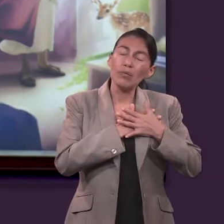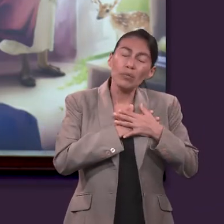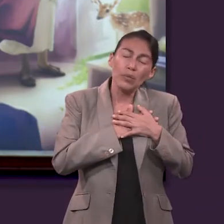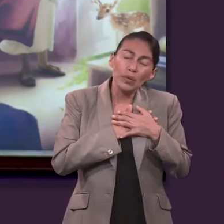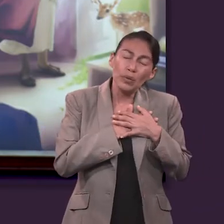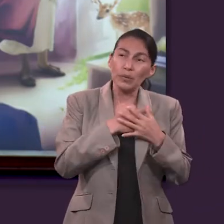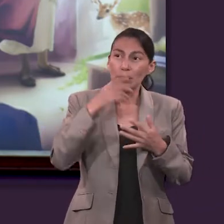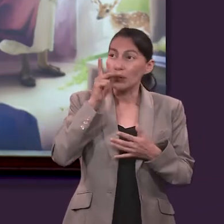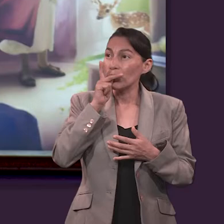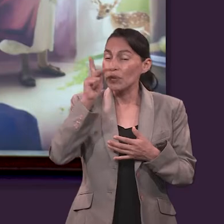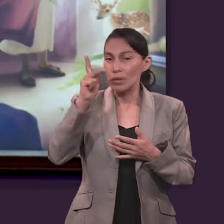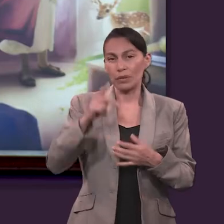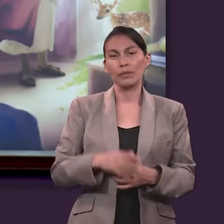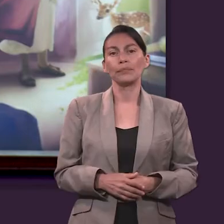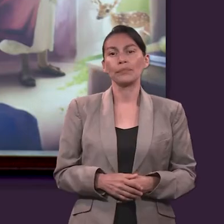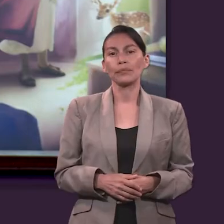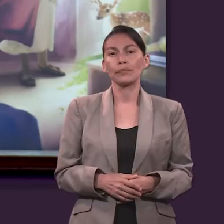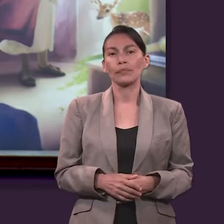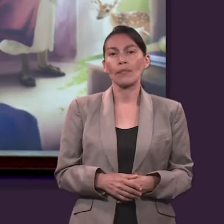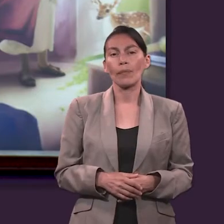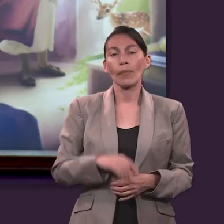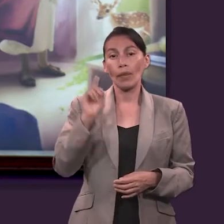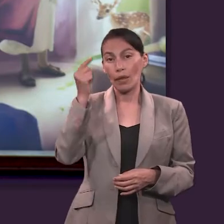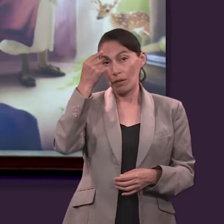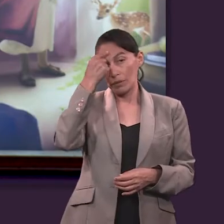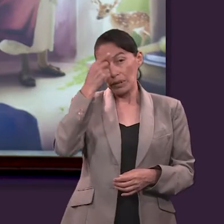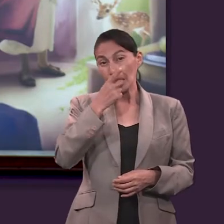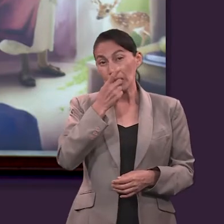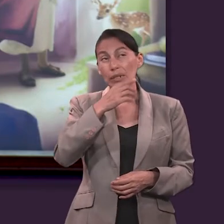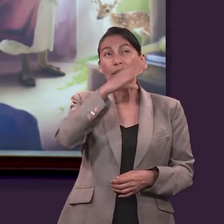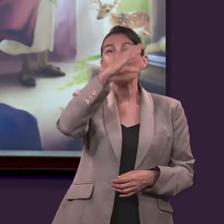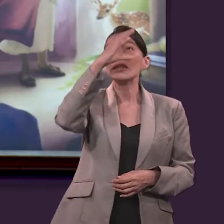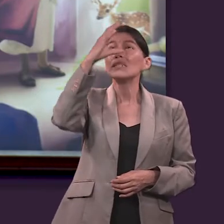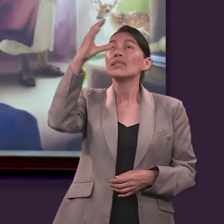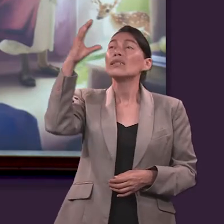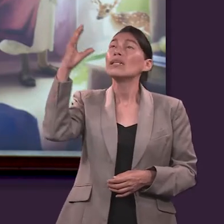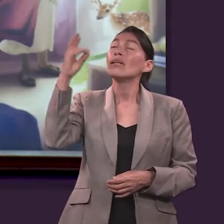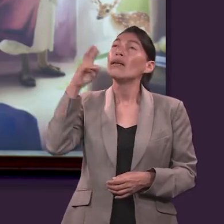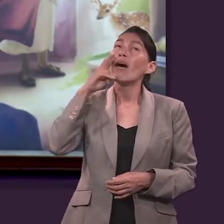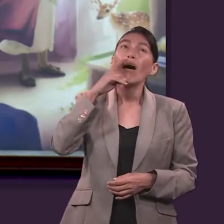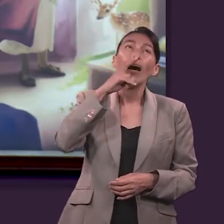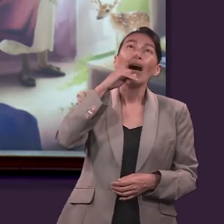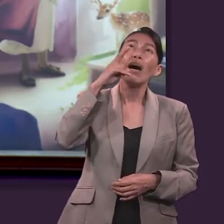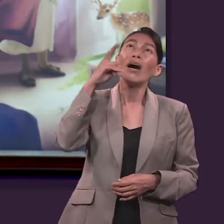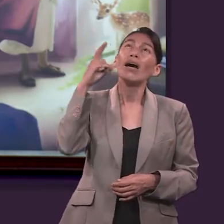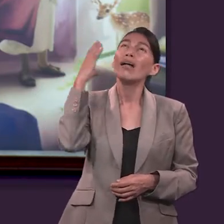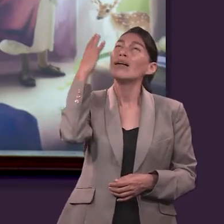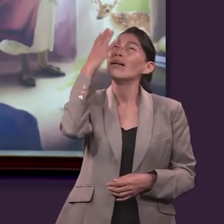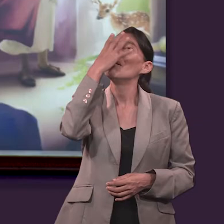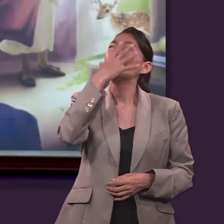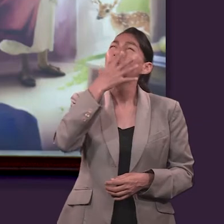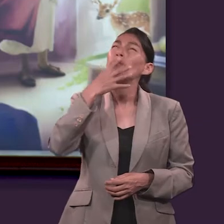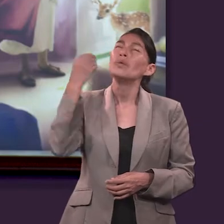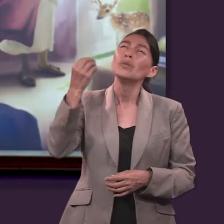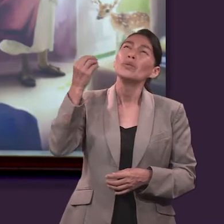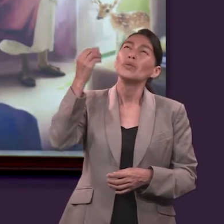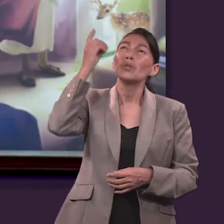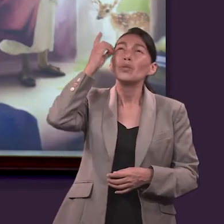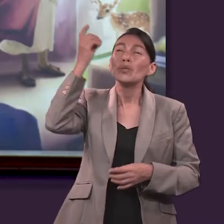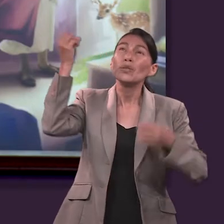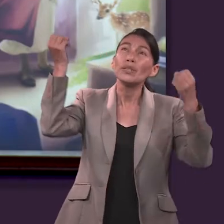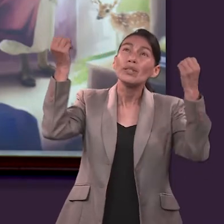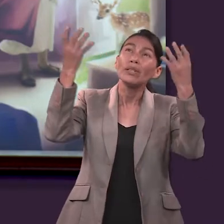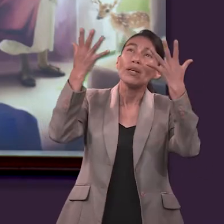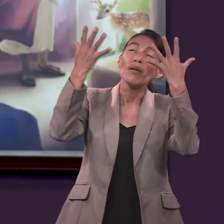en todas las cosas que vemos. El salmista dice que al contemplar la maravilla de los cielos, veía allí la mano de Dios y